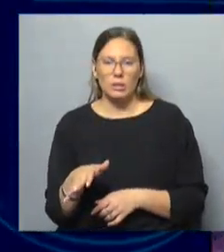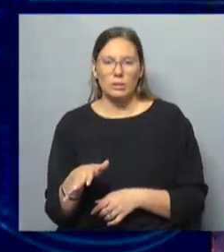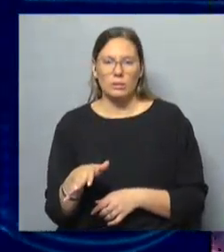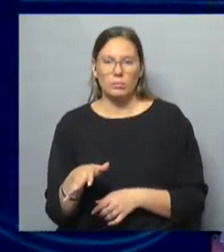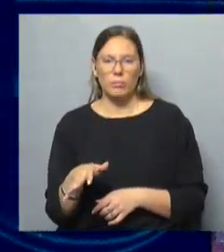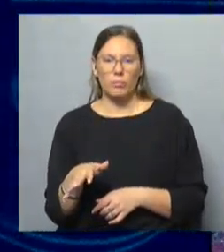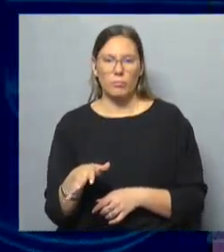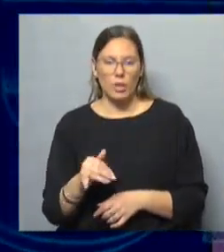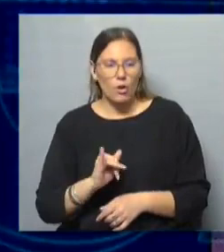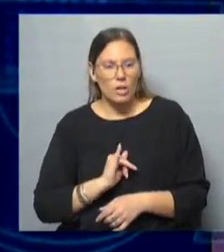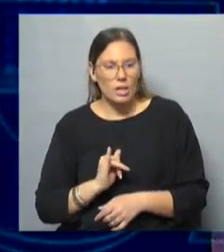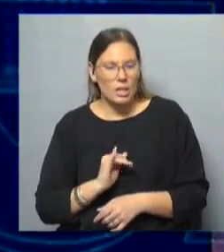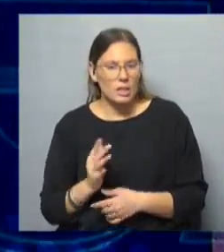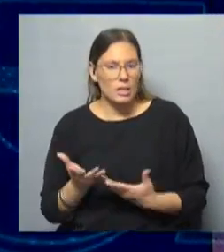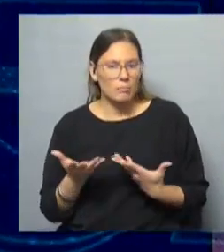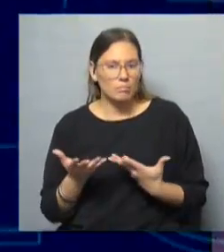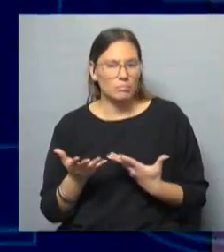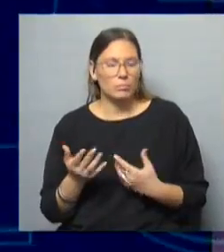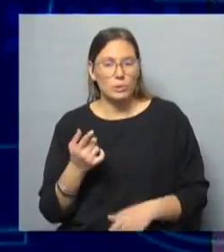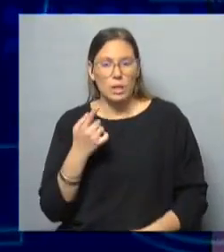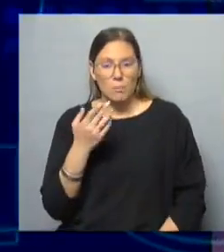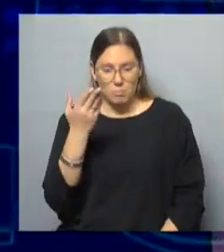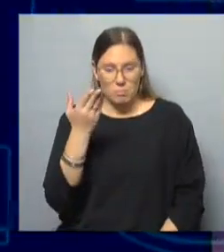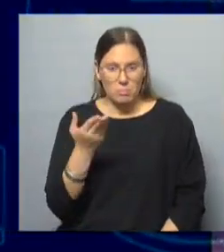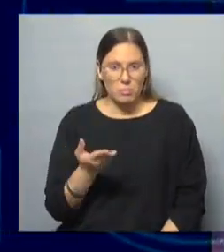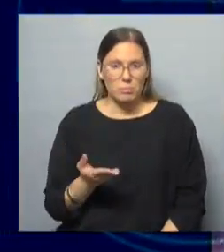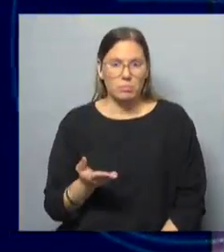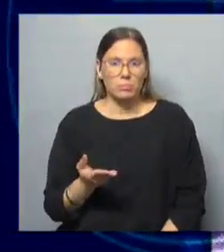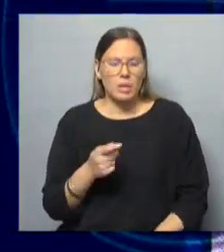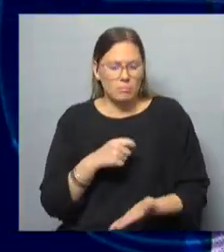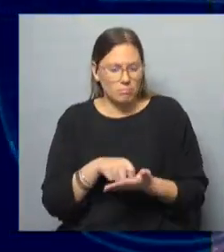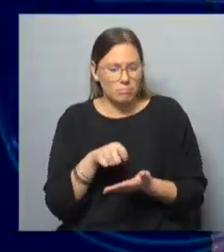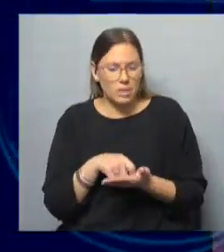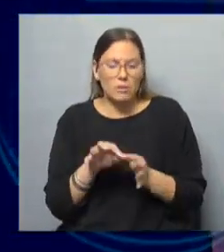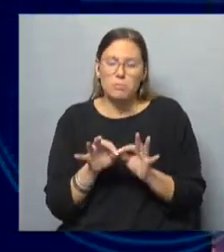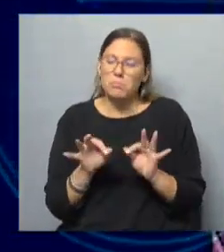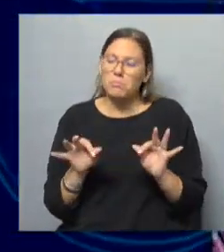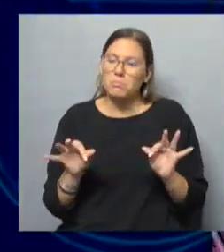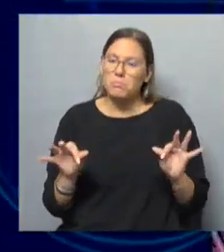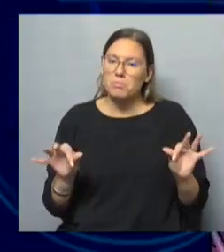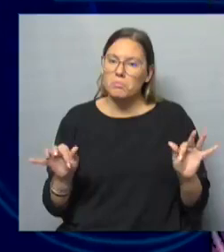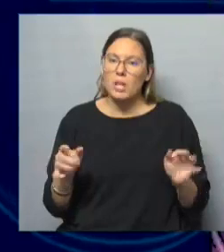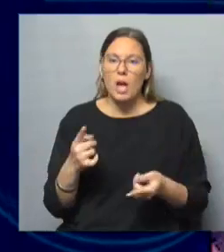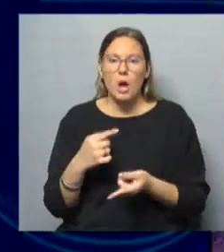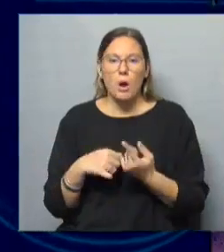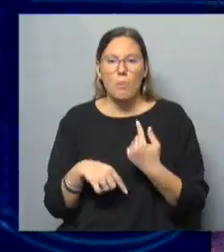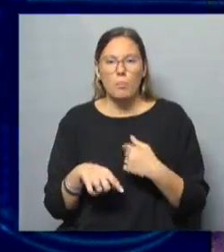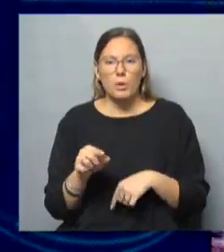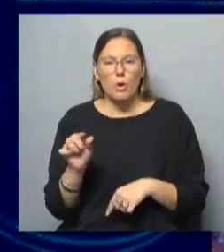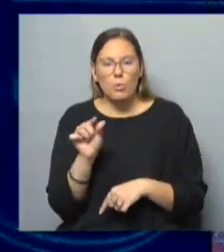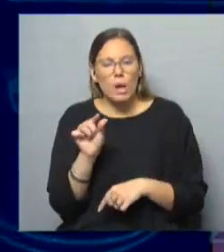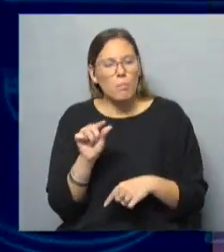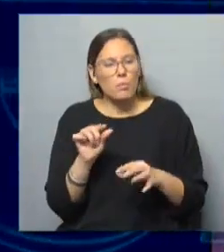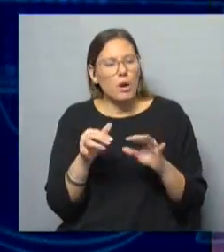mucha identidad, un tipo de escribir muy sencillo, muy simple, pero a su vez con unas pocas